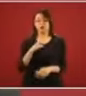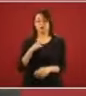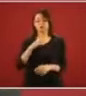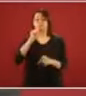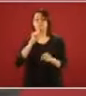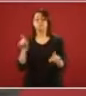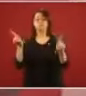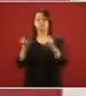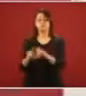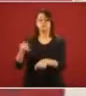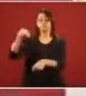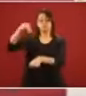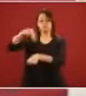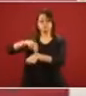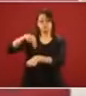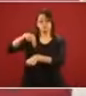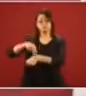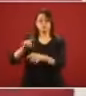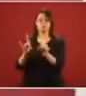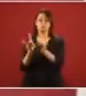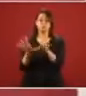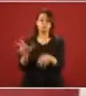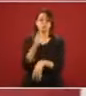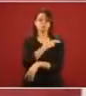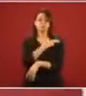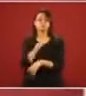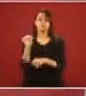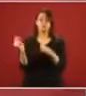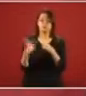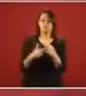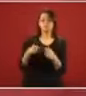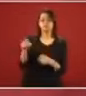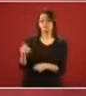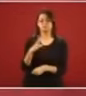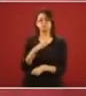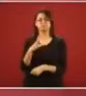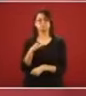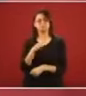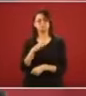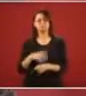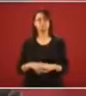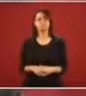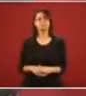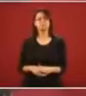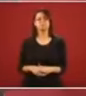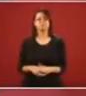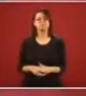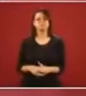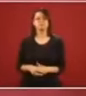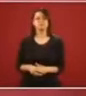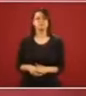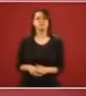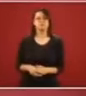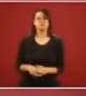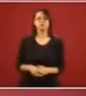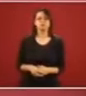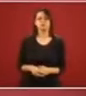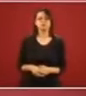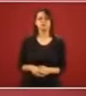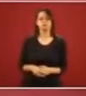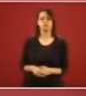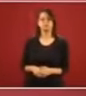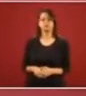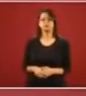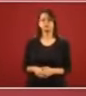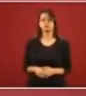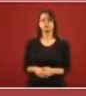un consultorio para atender heridos, tienen estas instalaciones,